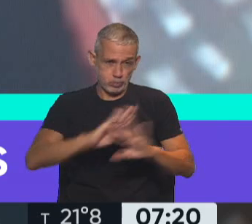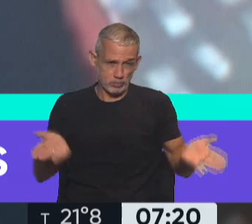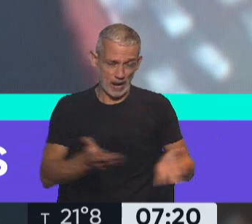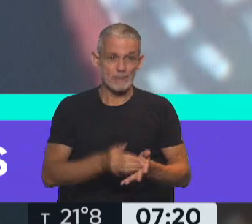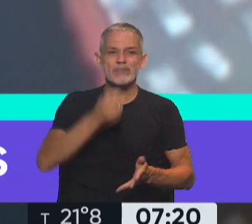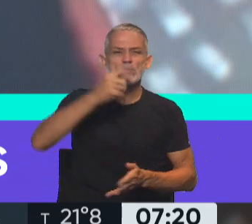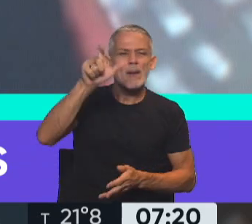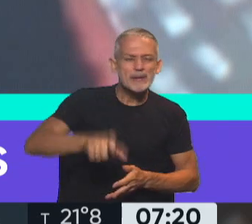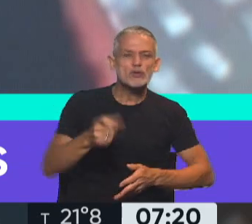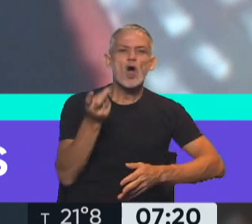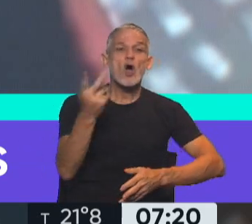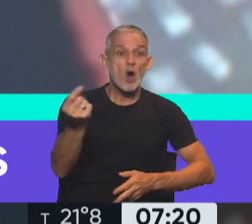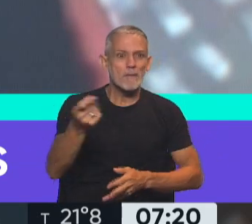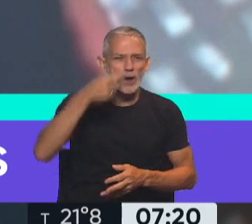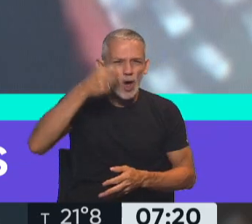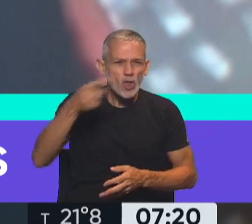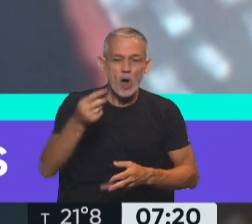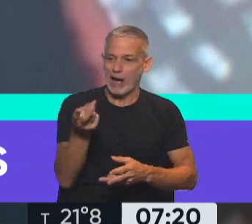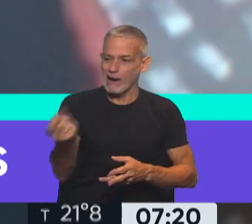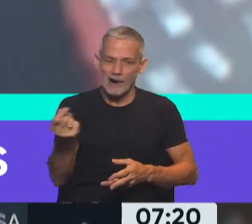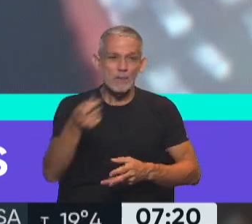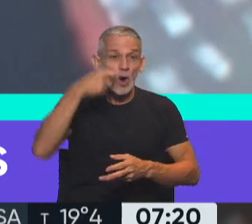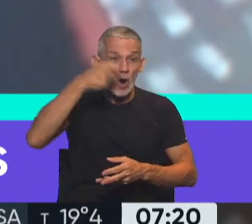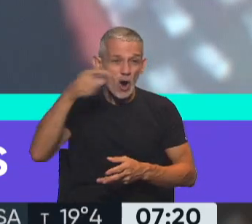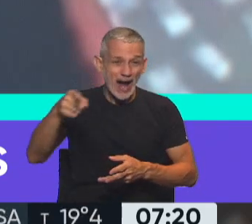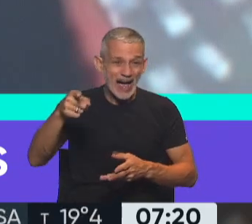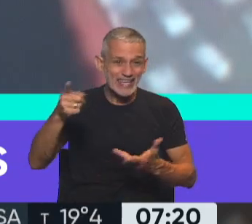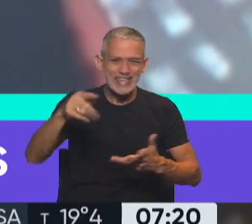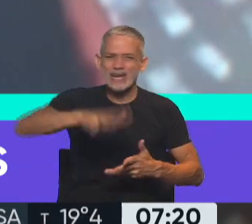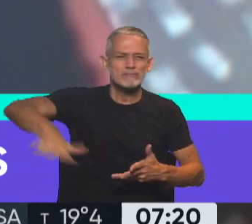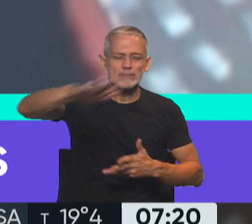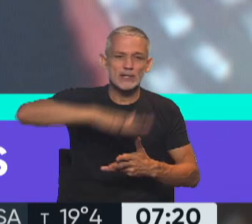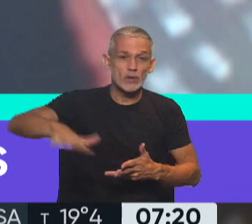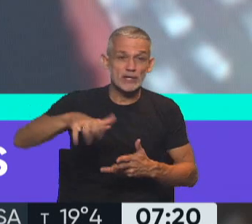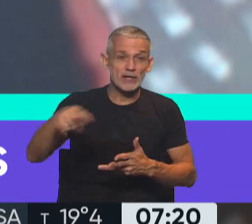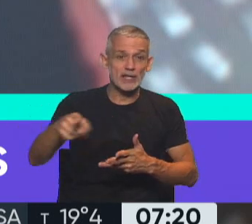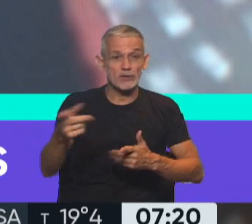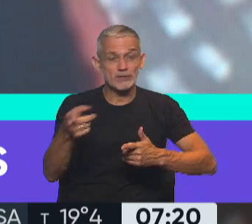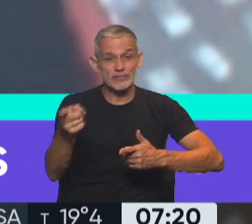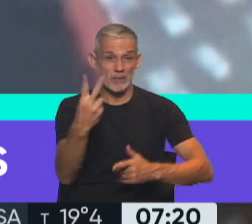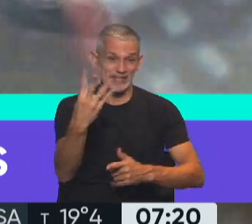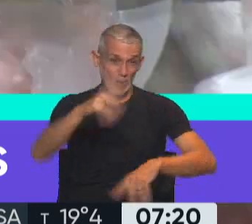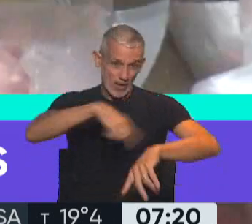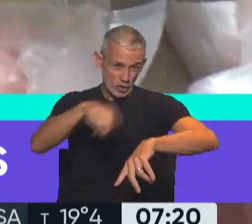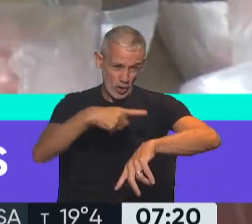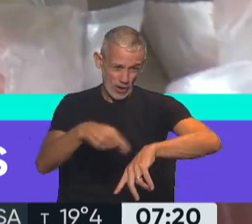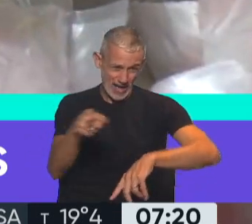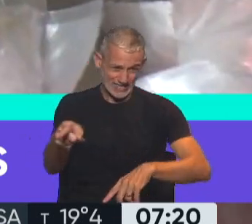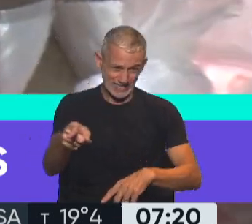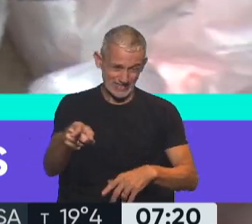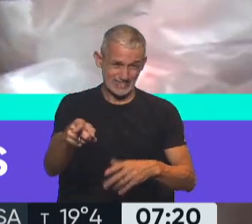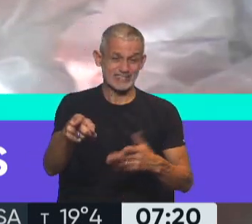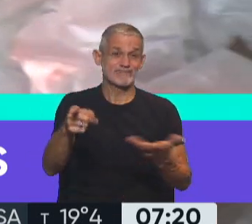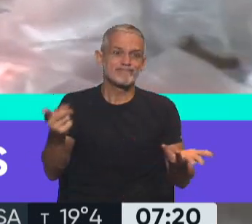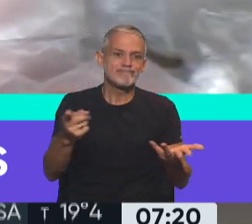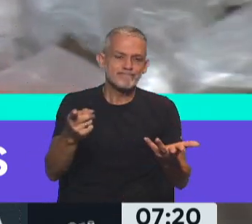si alguien adquirió cocaína en la zona de la que estamos hablando en las últimas 24 horas, lo dijo el ministro de Seguridad, vale la